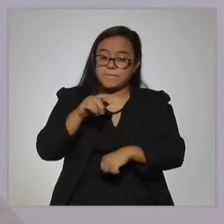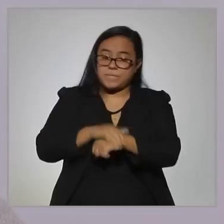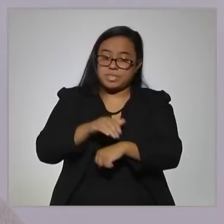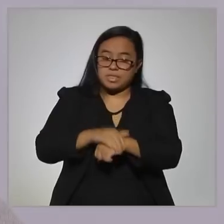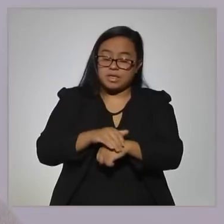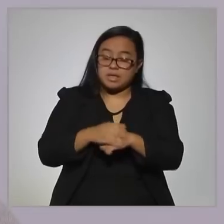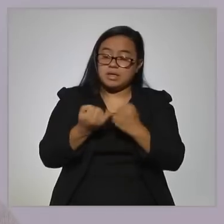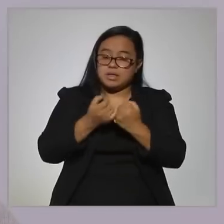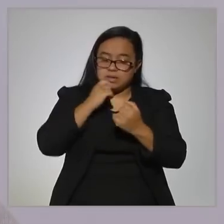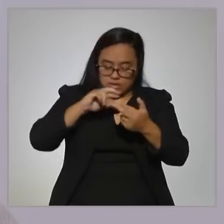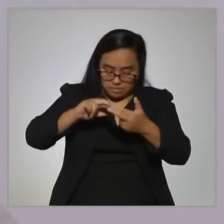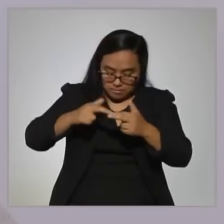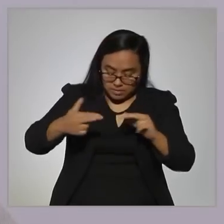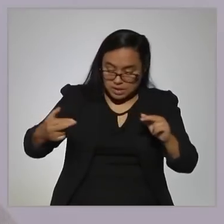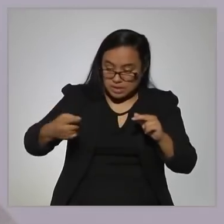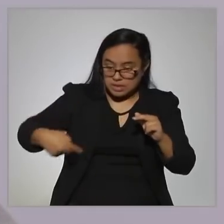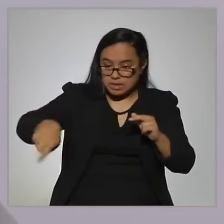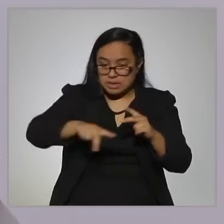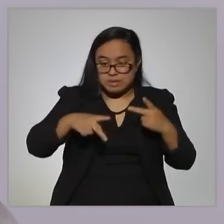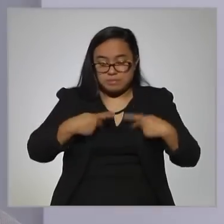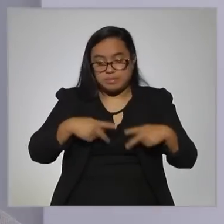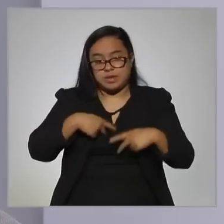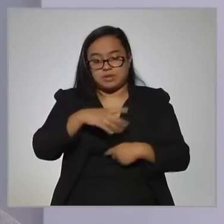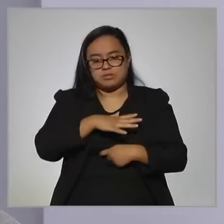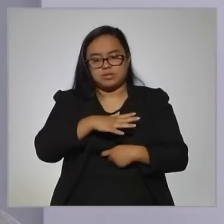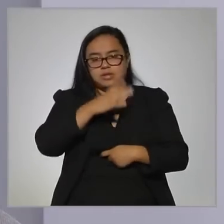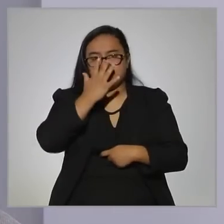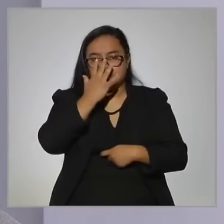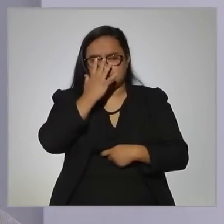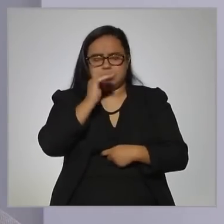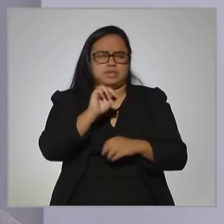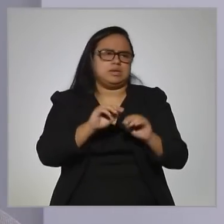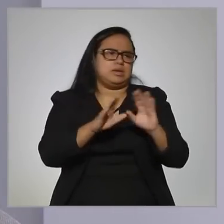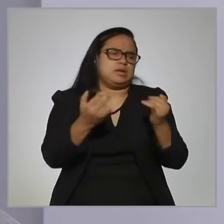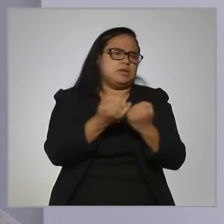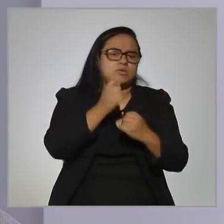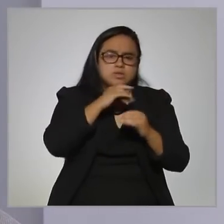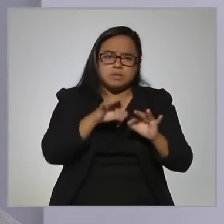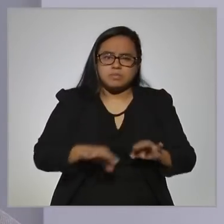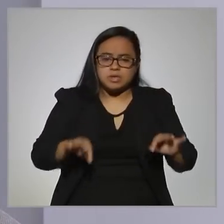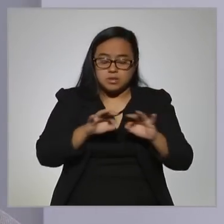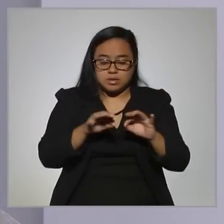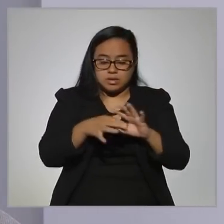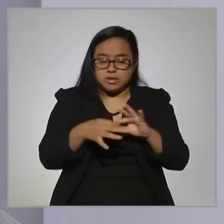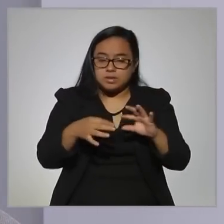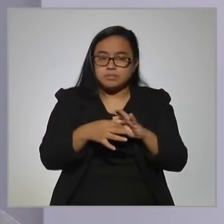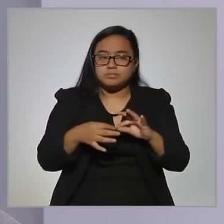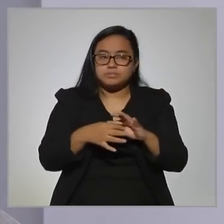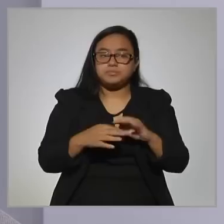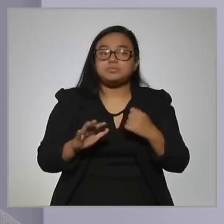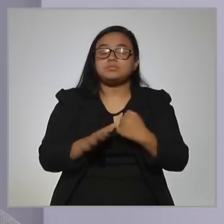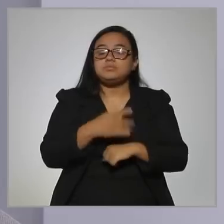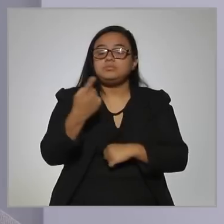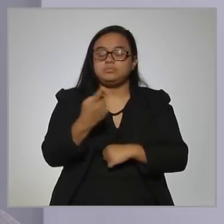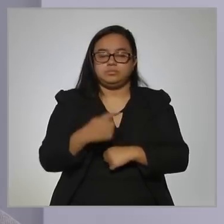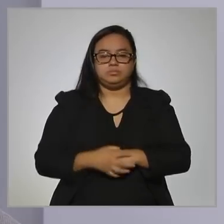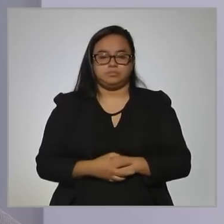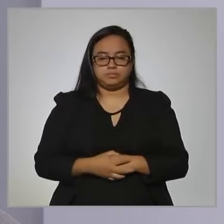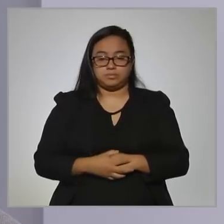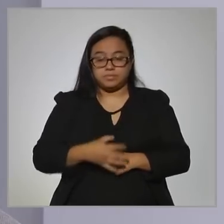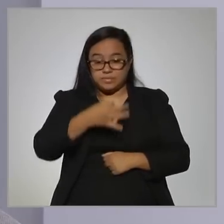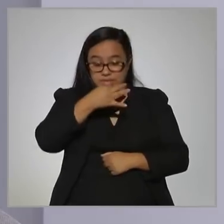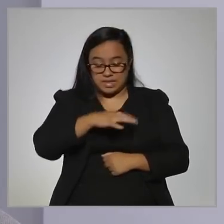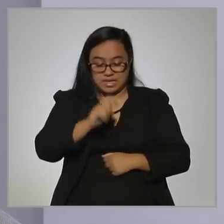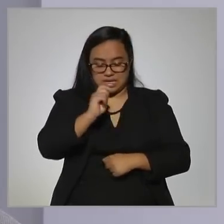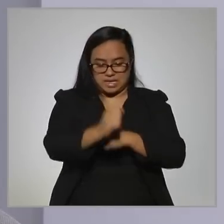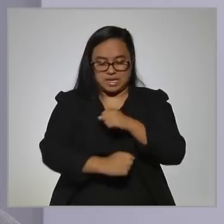esa relación entre los seres humanos, ¿no? Claro, y me parece fundamental también hacer esta señalización porque festejar el